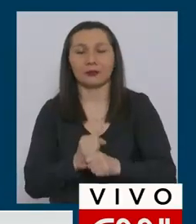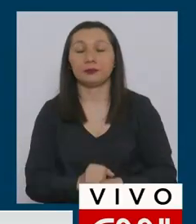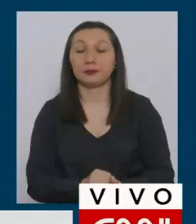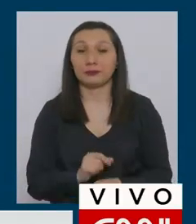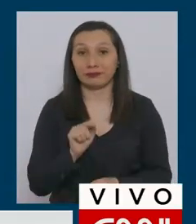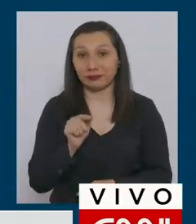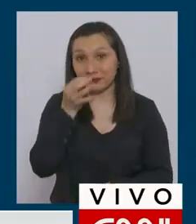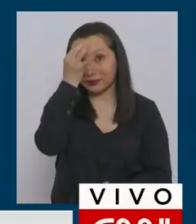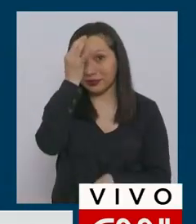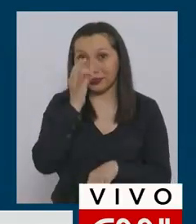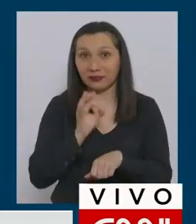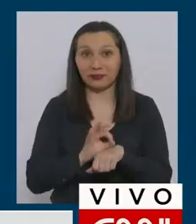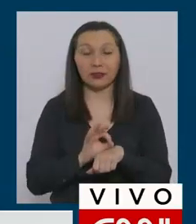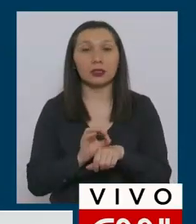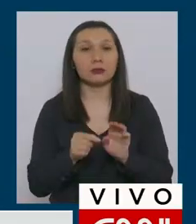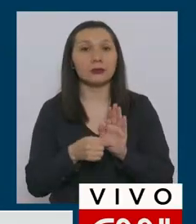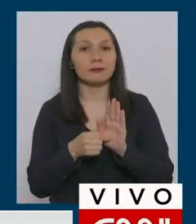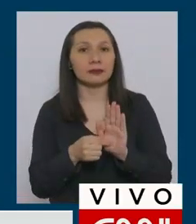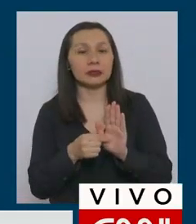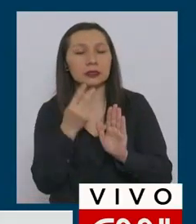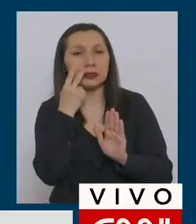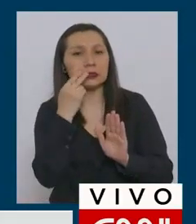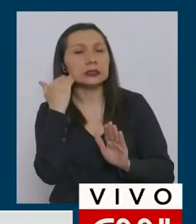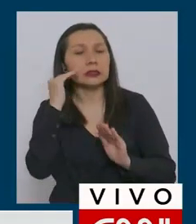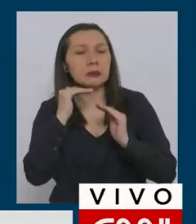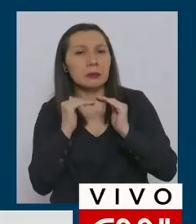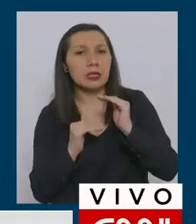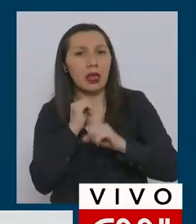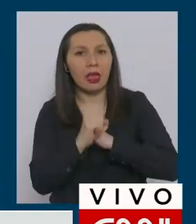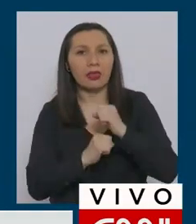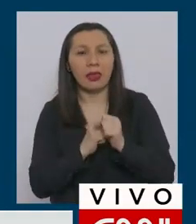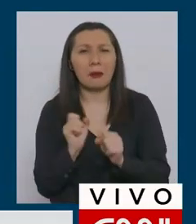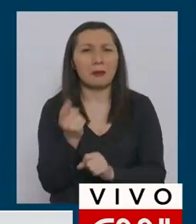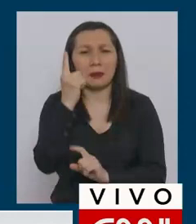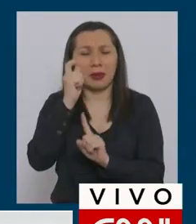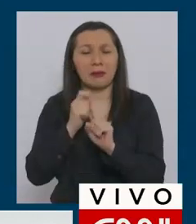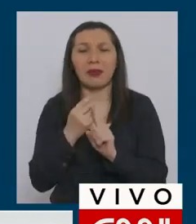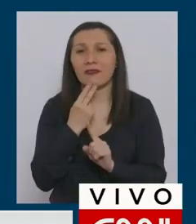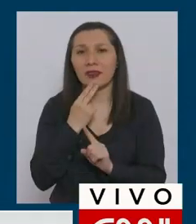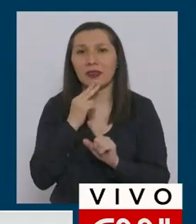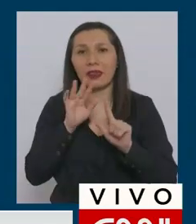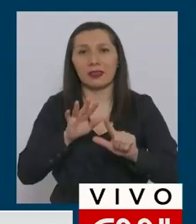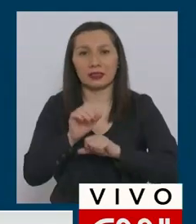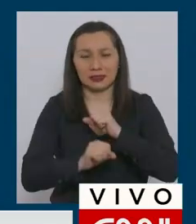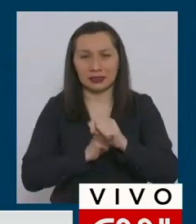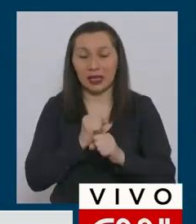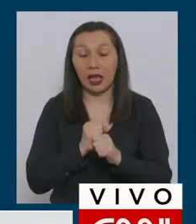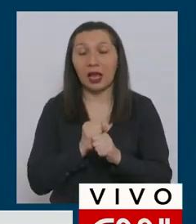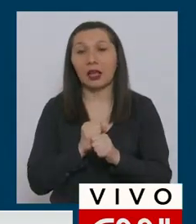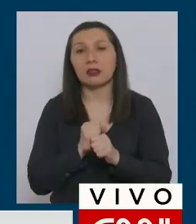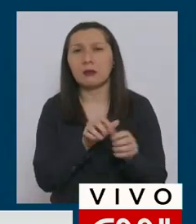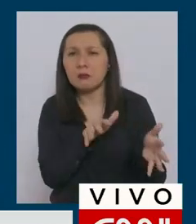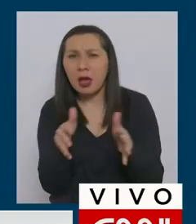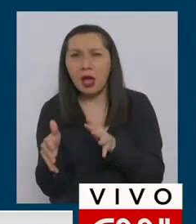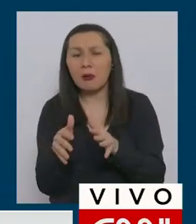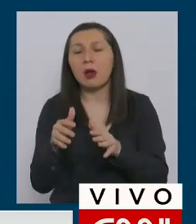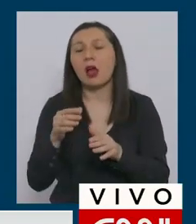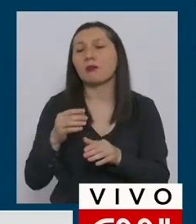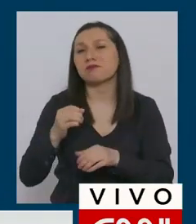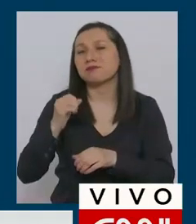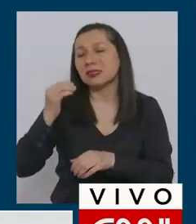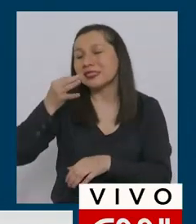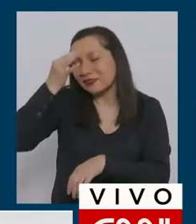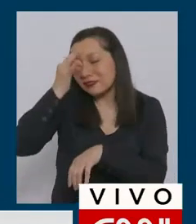la coagulación y en el proceso también inflamatorio. En Chile, el primer caso notificado de síndrome